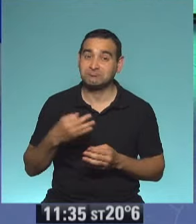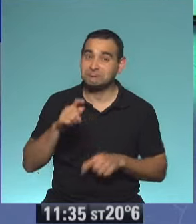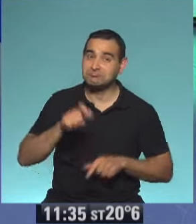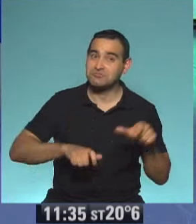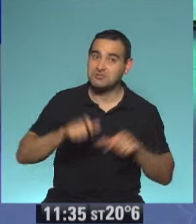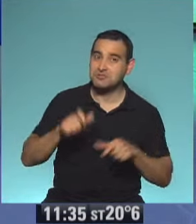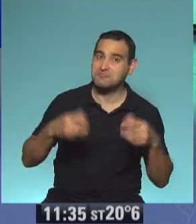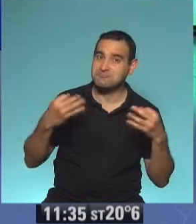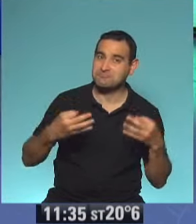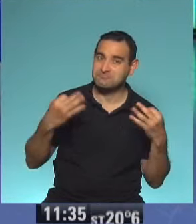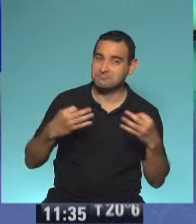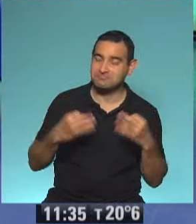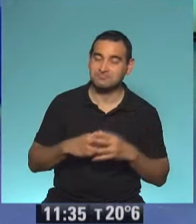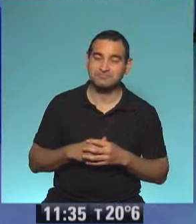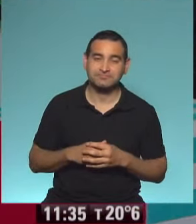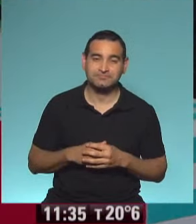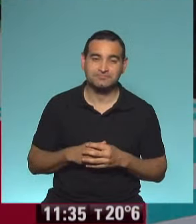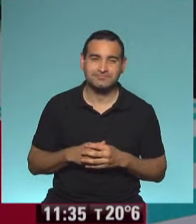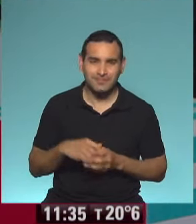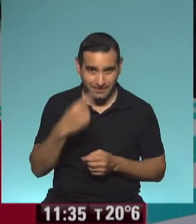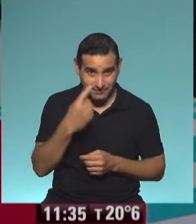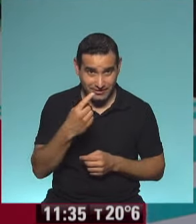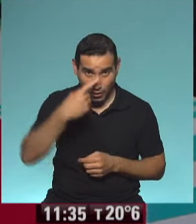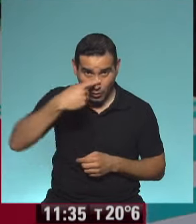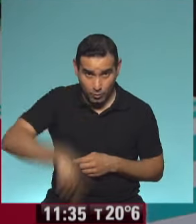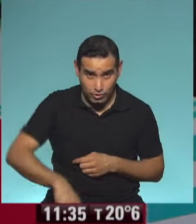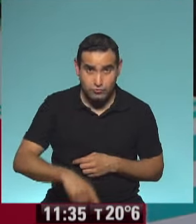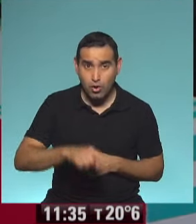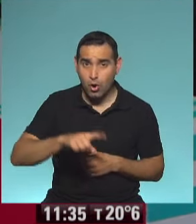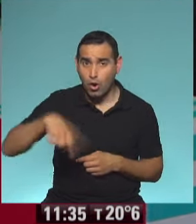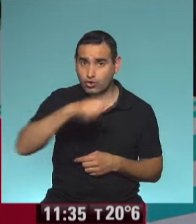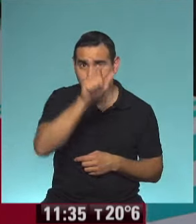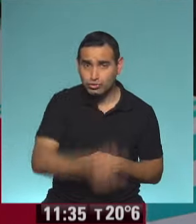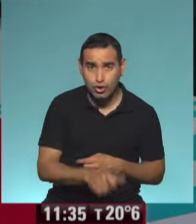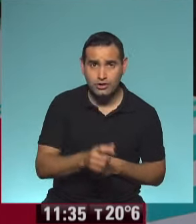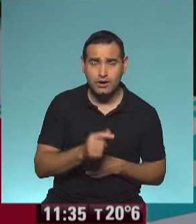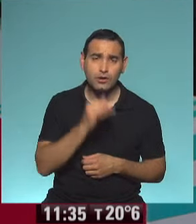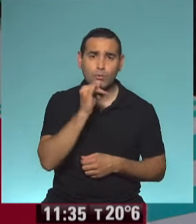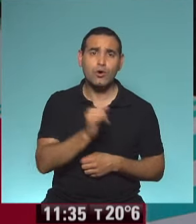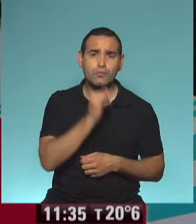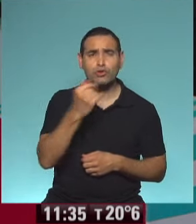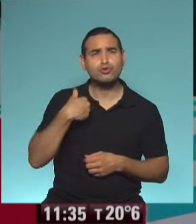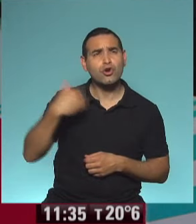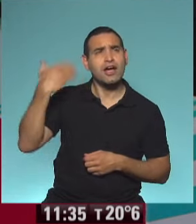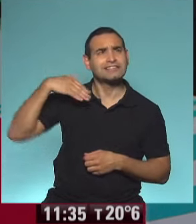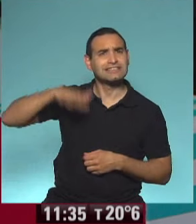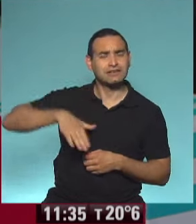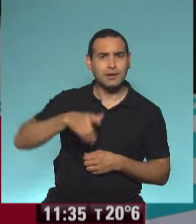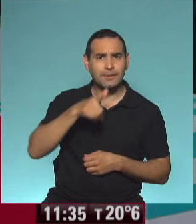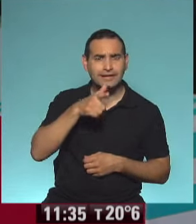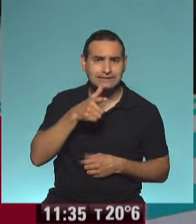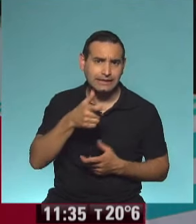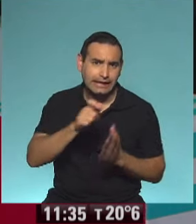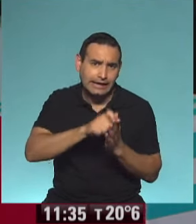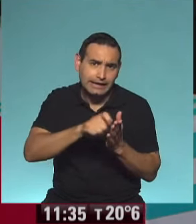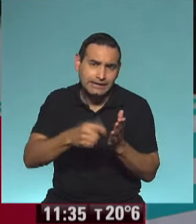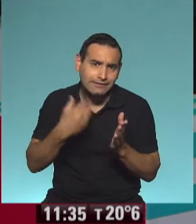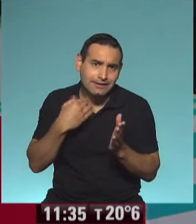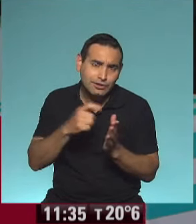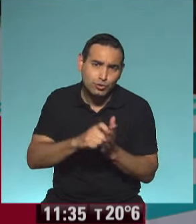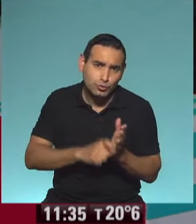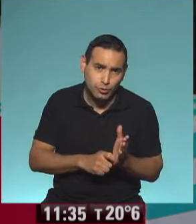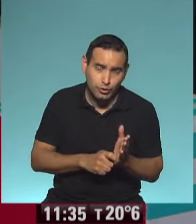fue correspondido por el otro, ¿no? ¿Vieron que al final aparece otra persona que habla y dice... Sí, claro, aparece el narrador de alguna manera como personaje